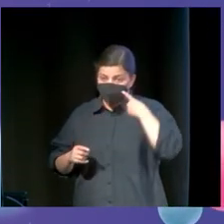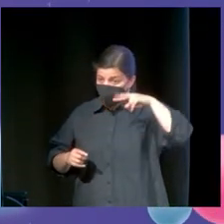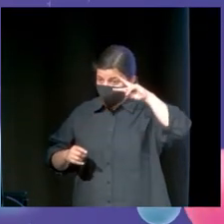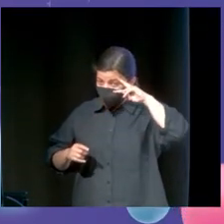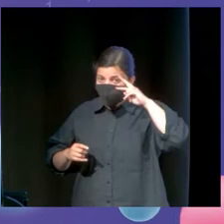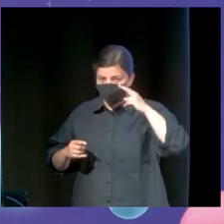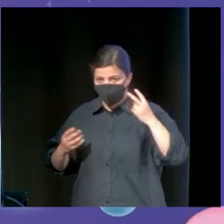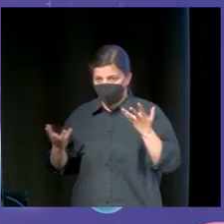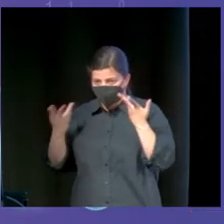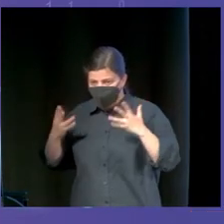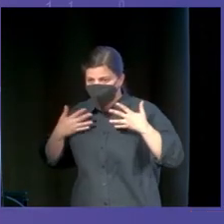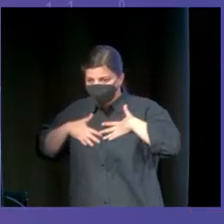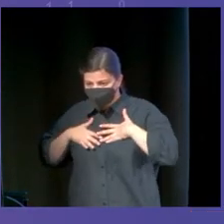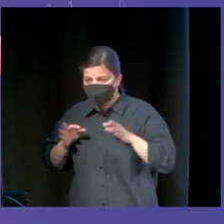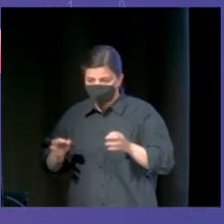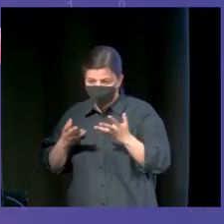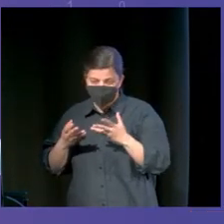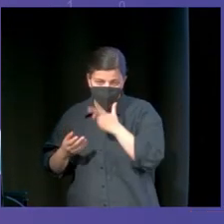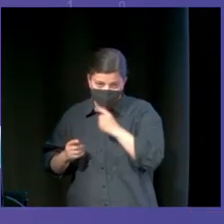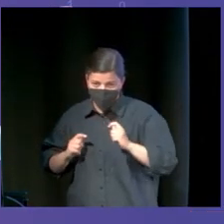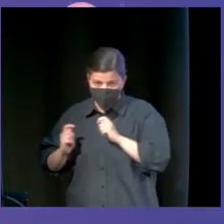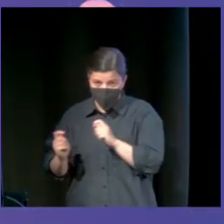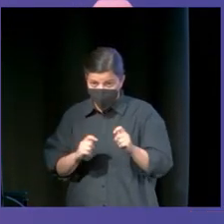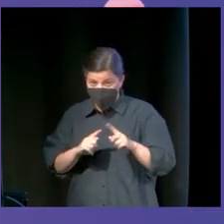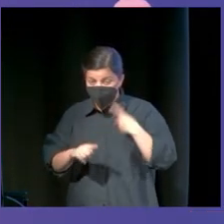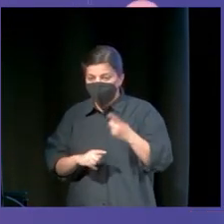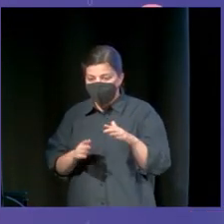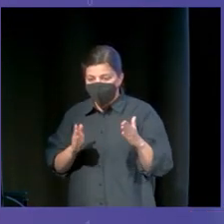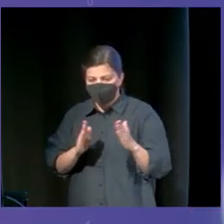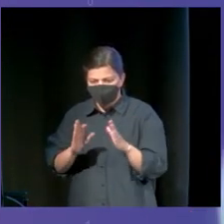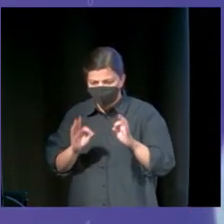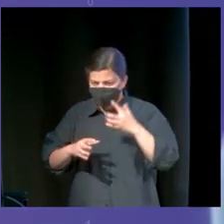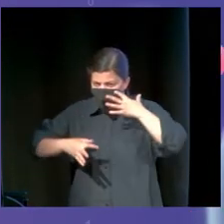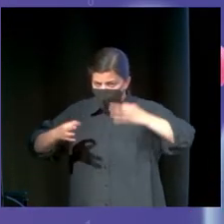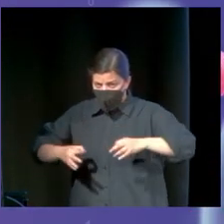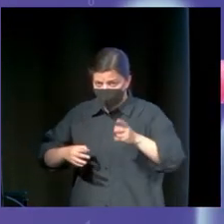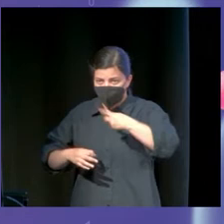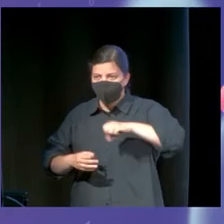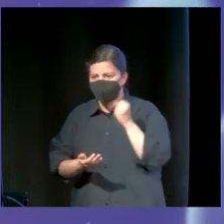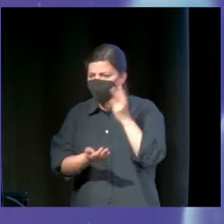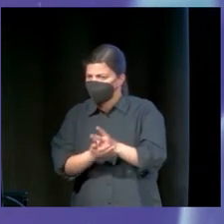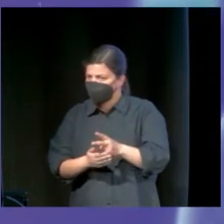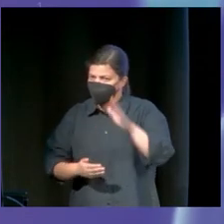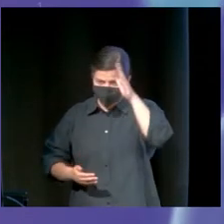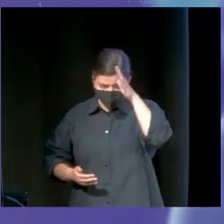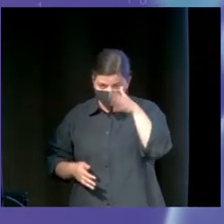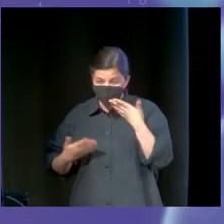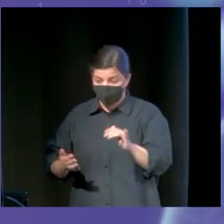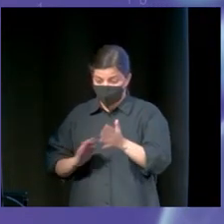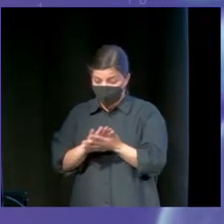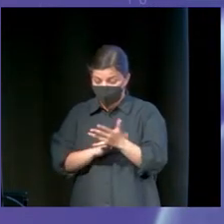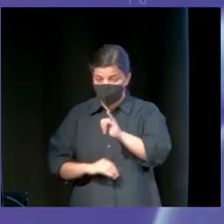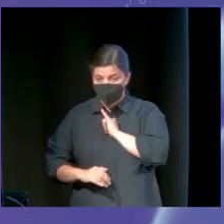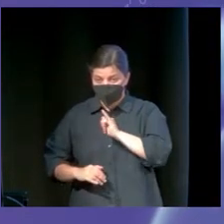inmersivas luego pues la parte de seguridad va a ser un reto brutal estábamos hablando de la identidad